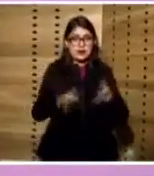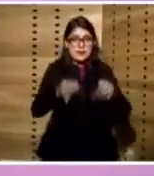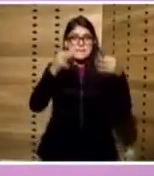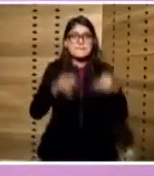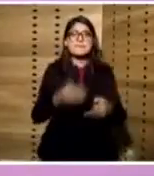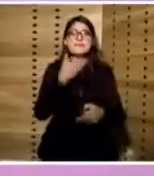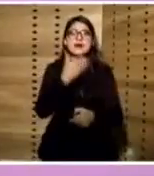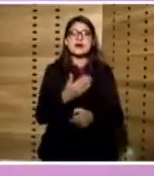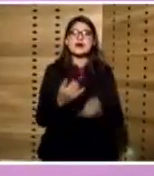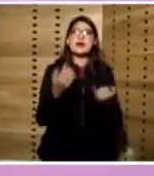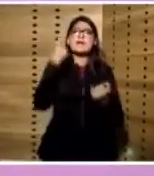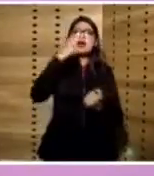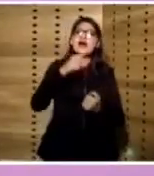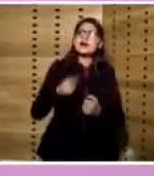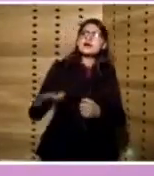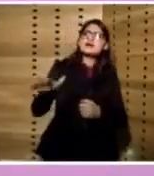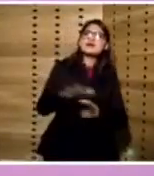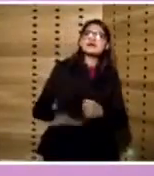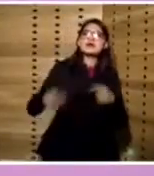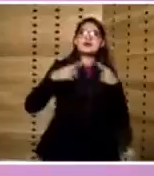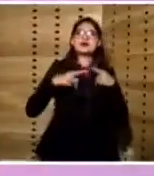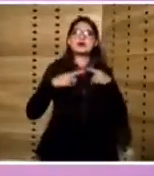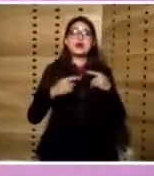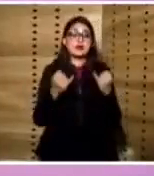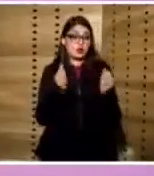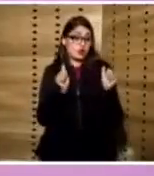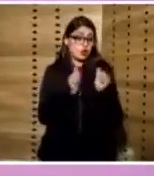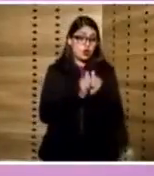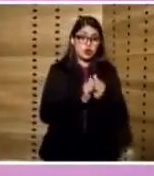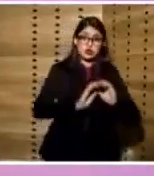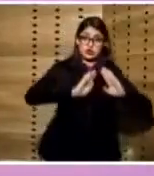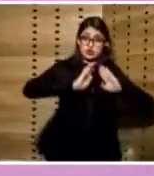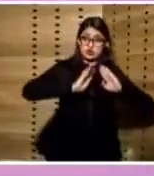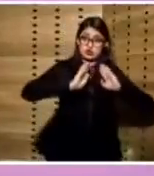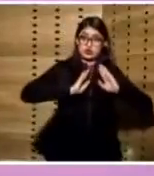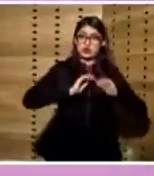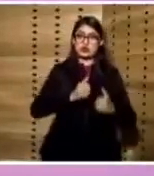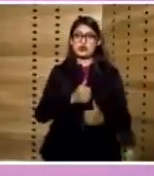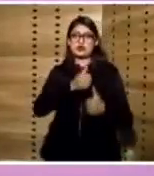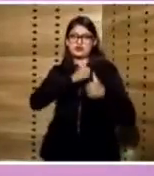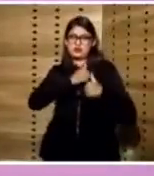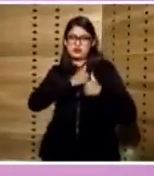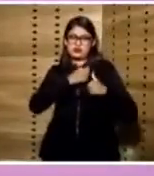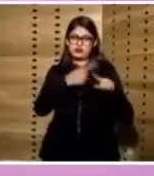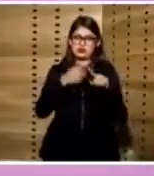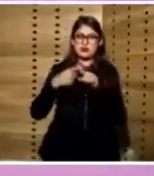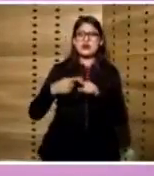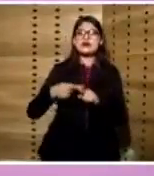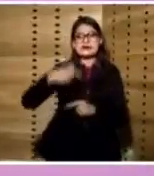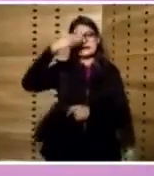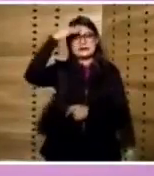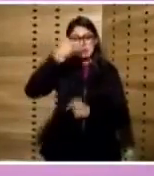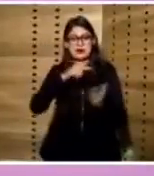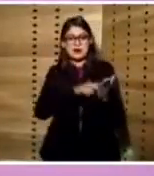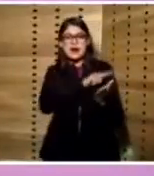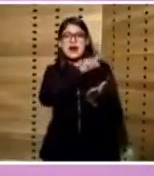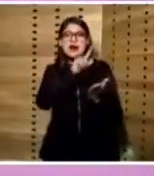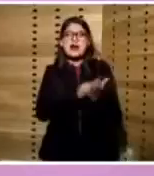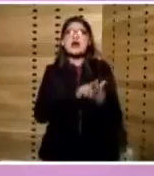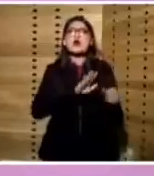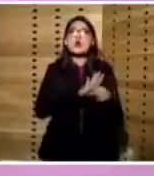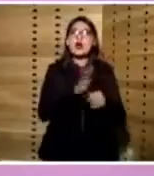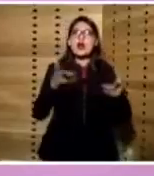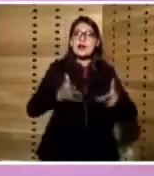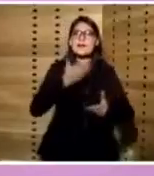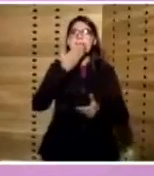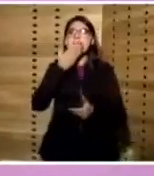que tanto la sociedad como los soldados tengamos certeza jurídica. Somos conscientes de que la protección